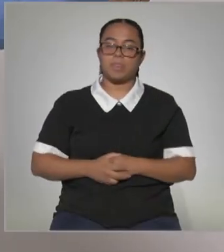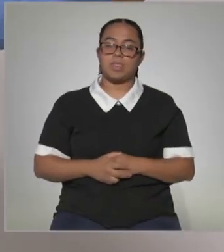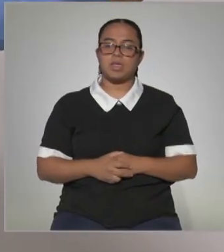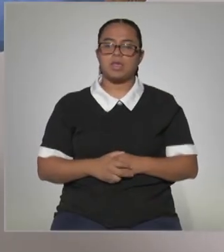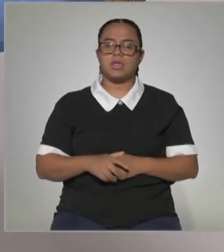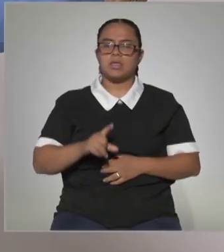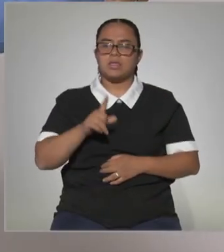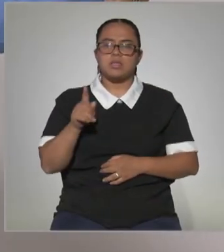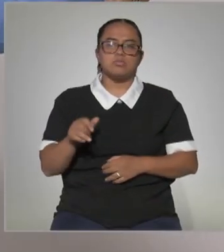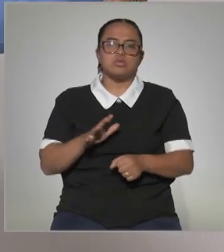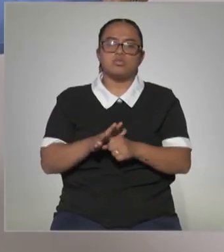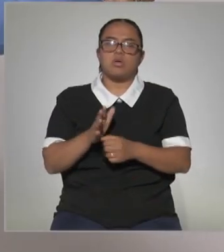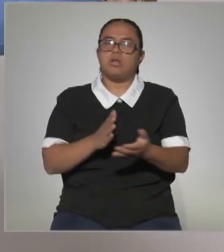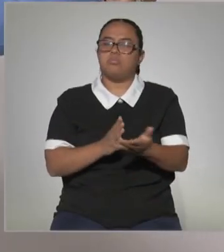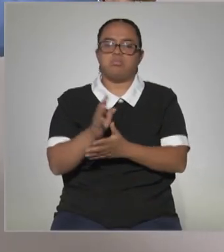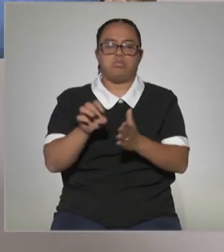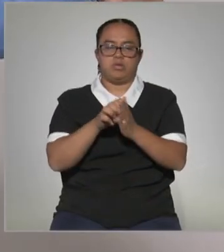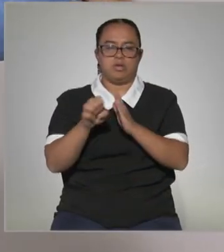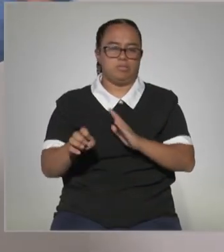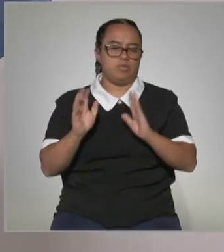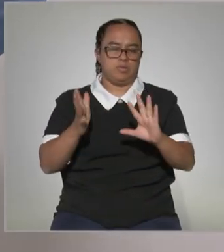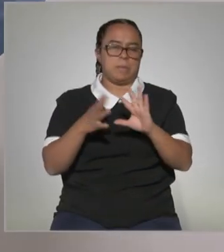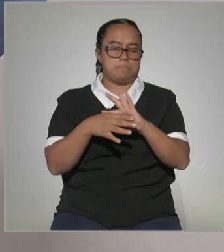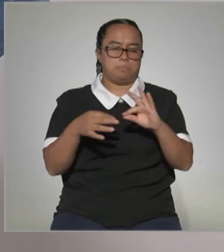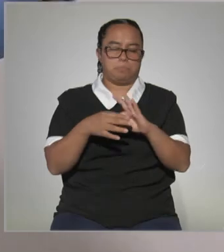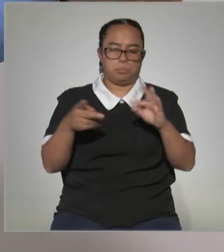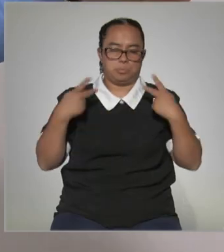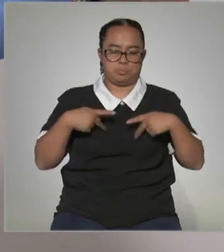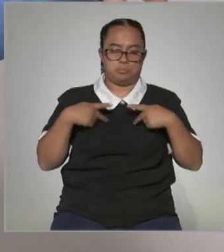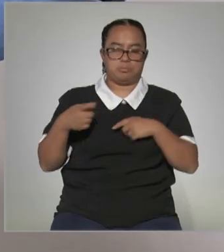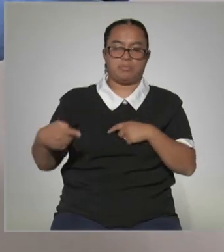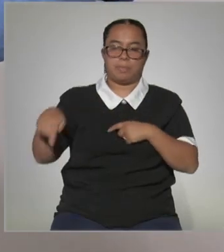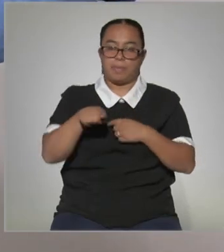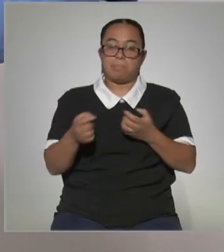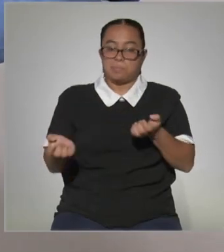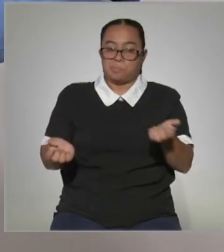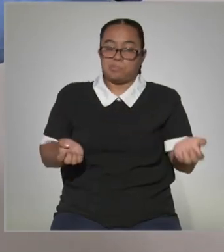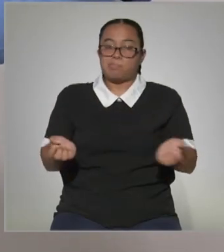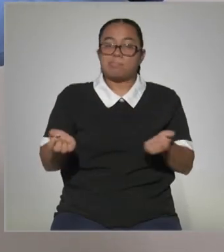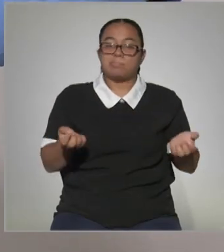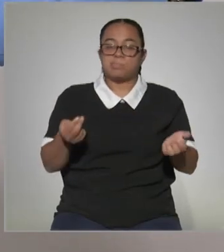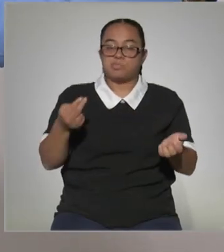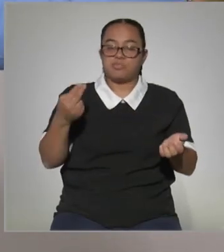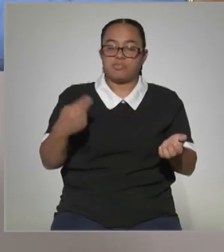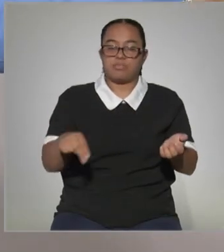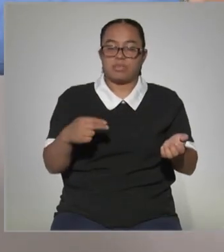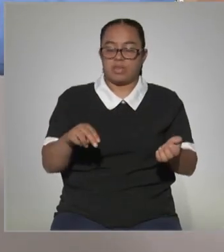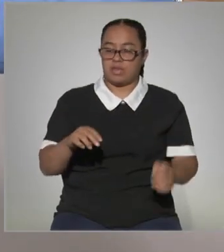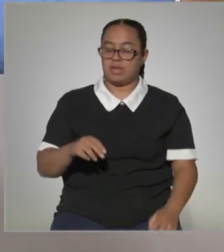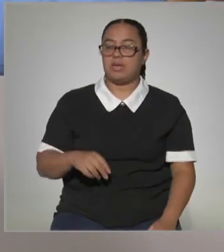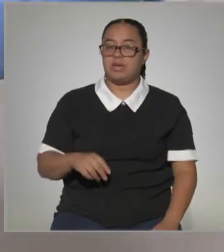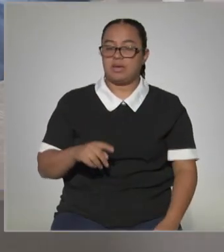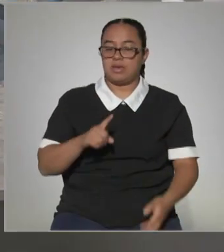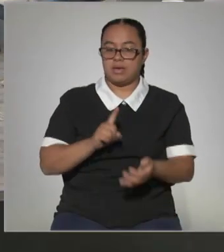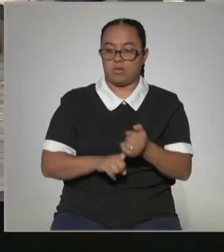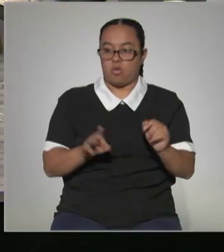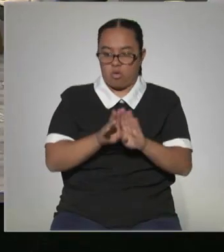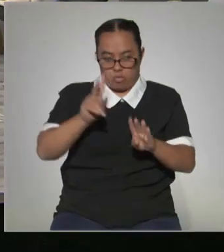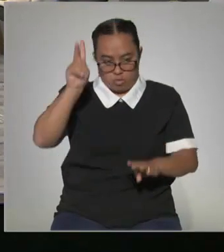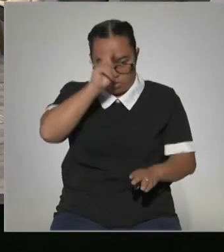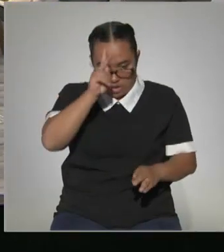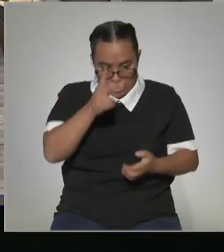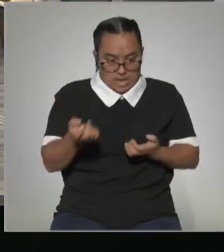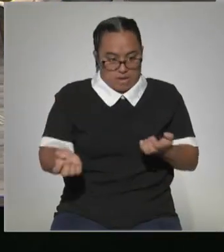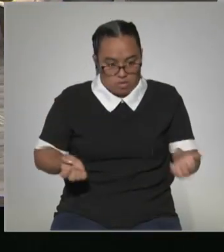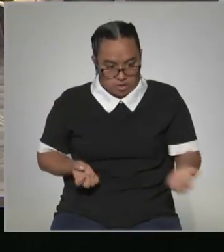al otro? Por ejemplo, hemos oído hablar de estas personas que hacen ejercicio y se llama... Vigorexia. ¿Cuándo brincan a